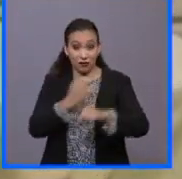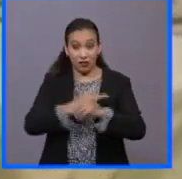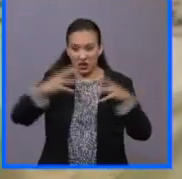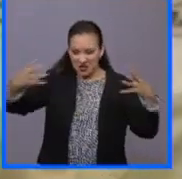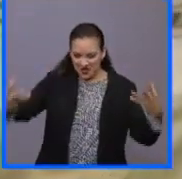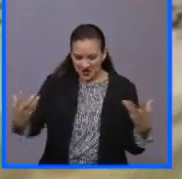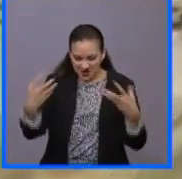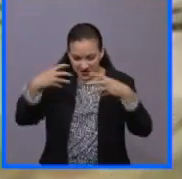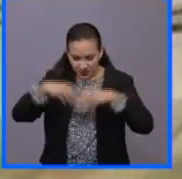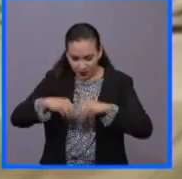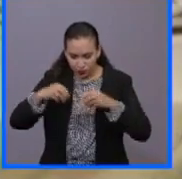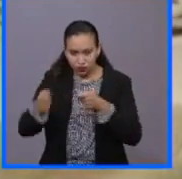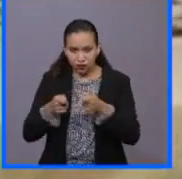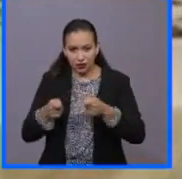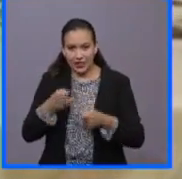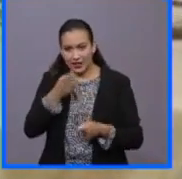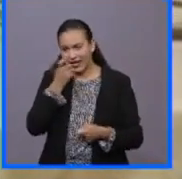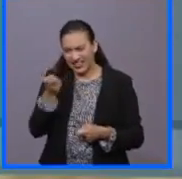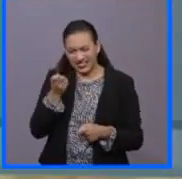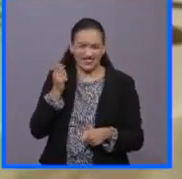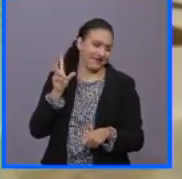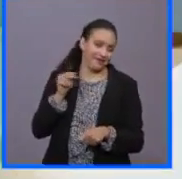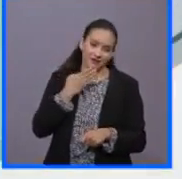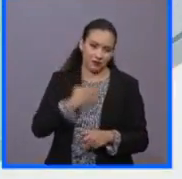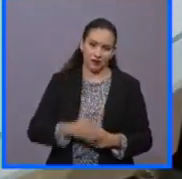nacional, señalaron que no es viable.